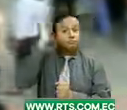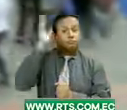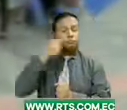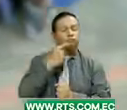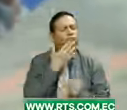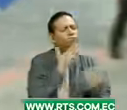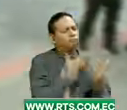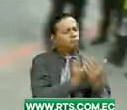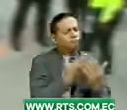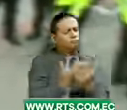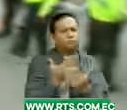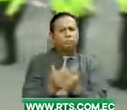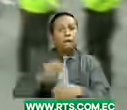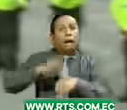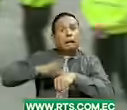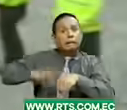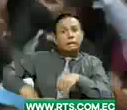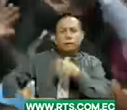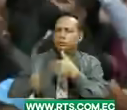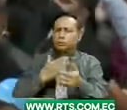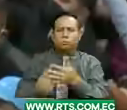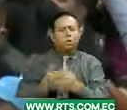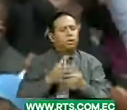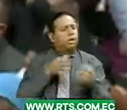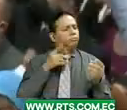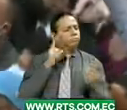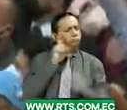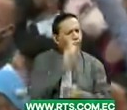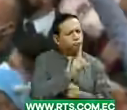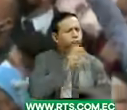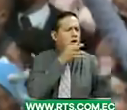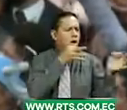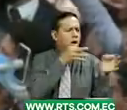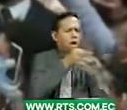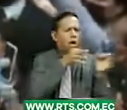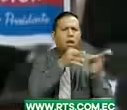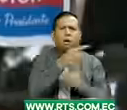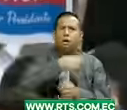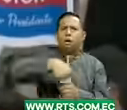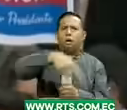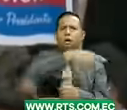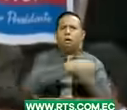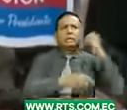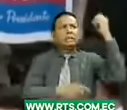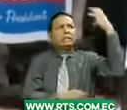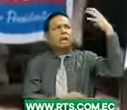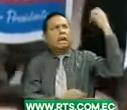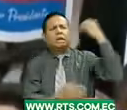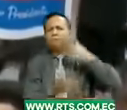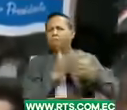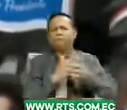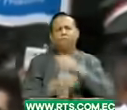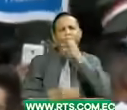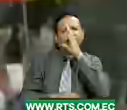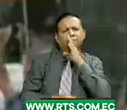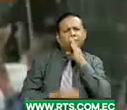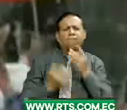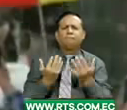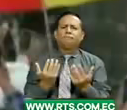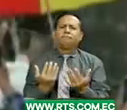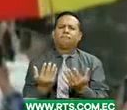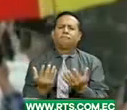retrasado se dio tiempo para ir a hablarle a su gente, aquellos que con el sol sobre sus cabezas se habían quedado a esperarlo.